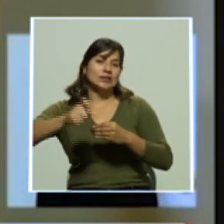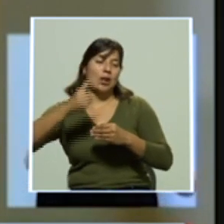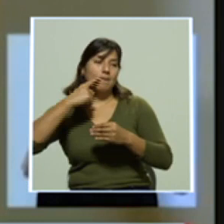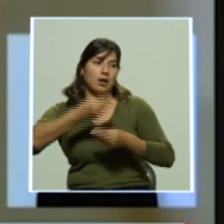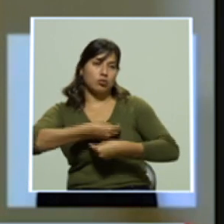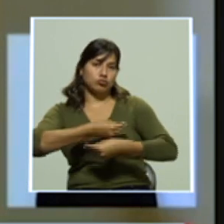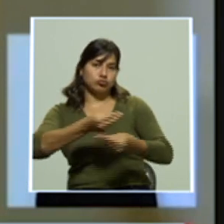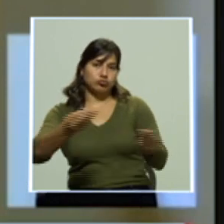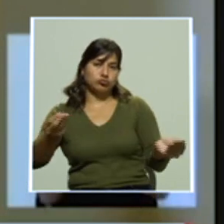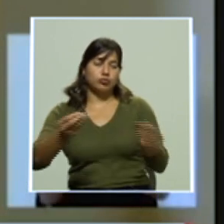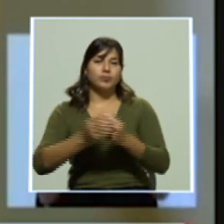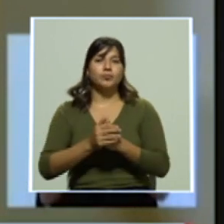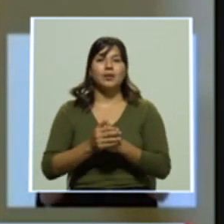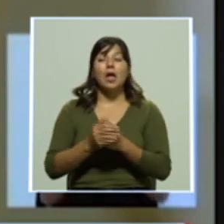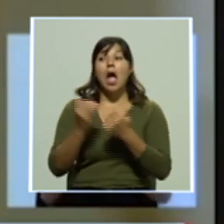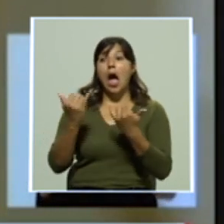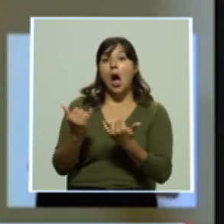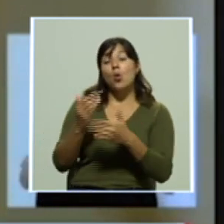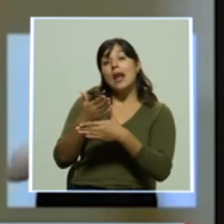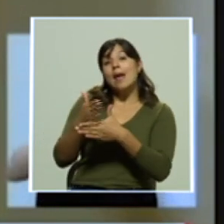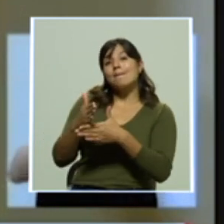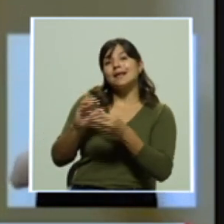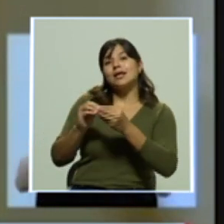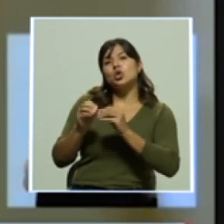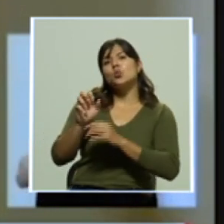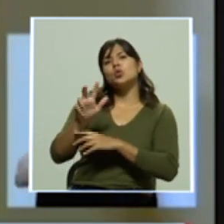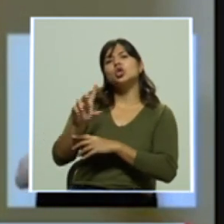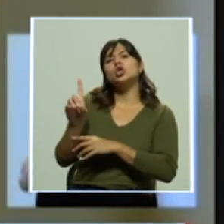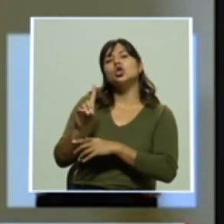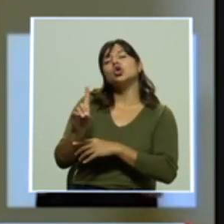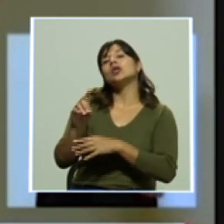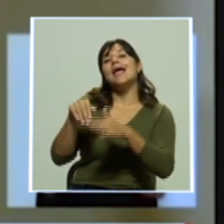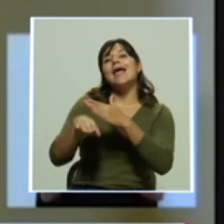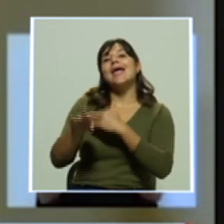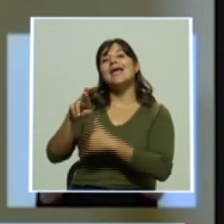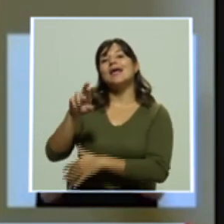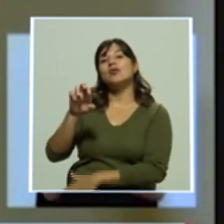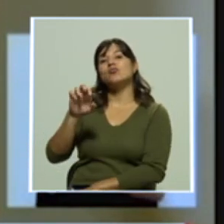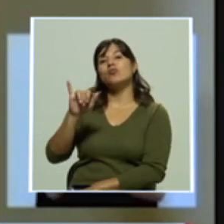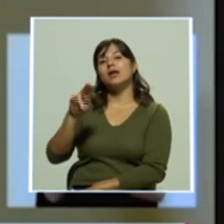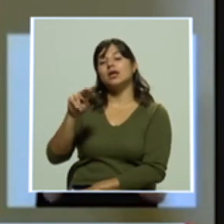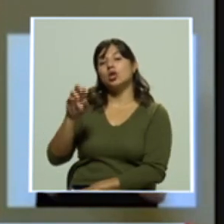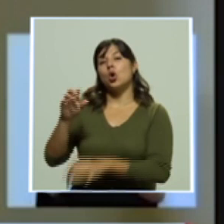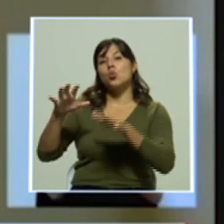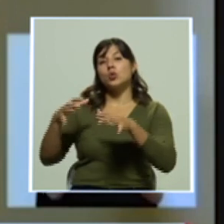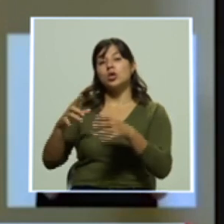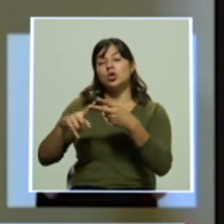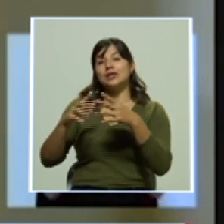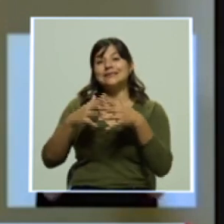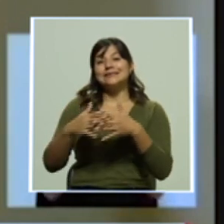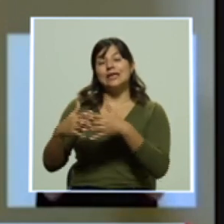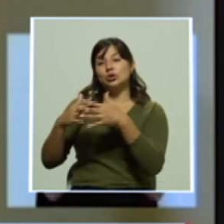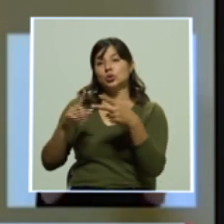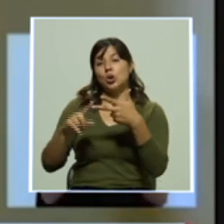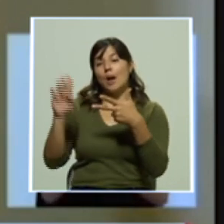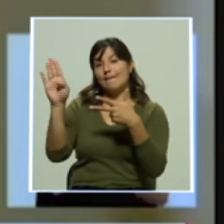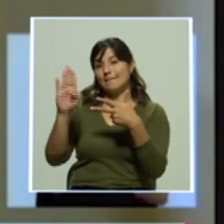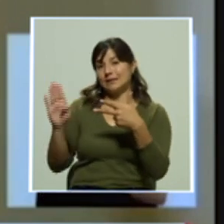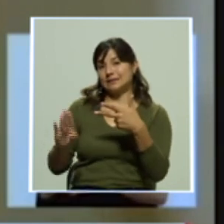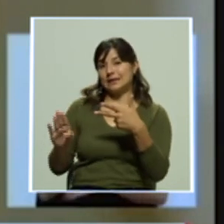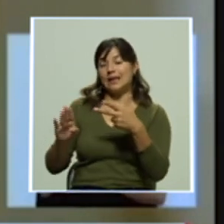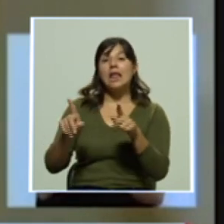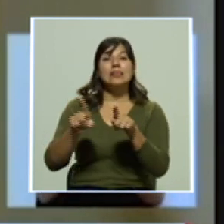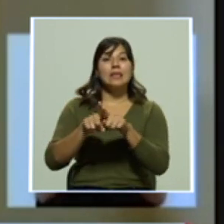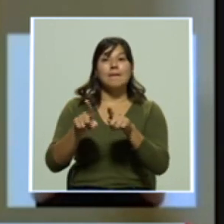los ensayos clínicos fase 3 se están desarrollando en Reino Unido, Estados Unidos y Brasil. Hay también en desarrollo